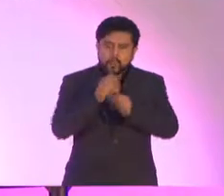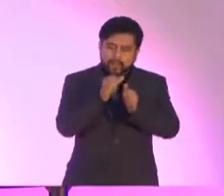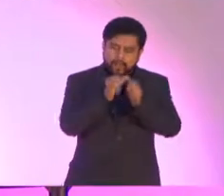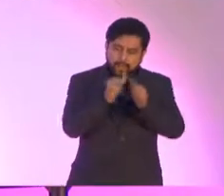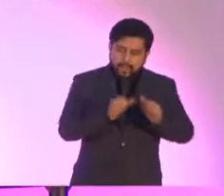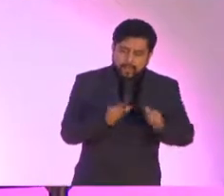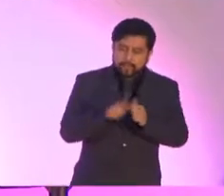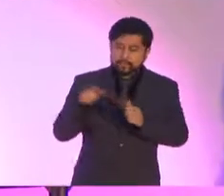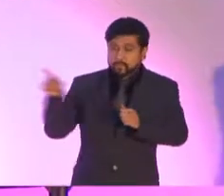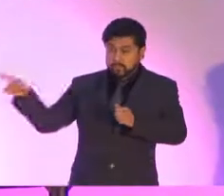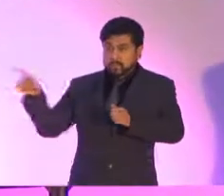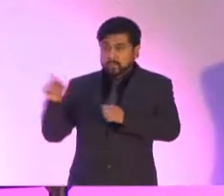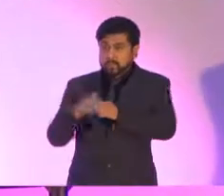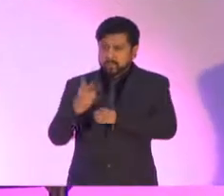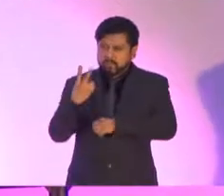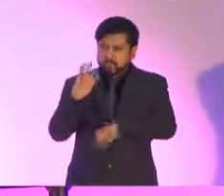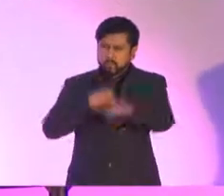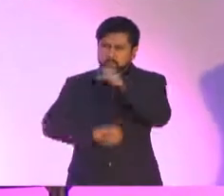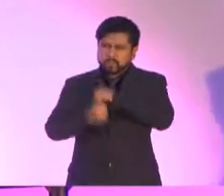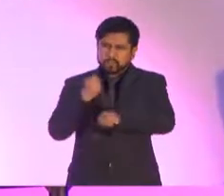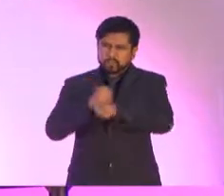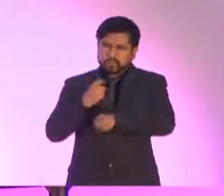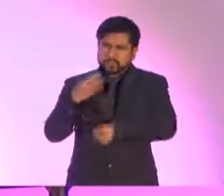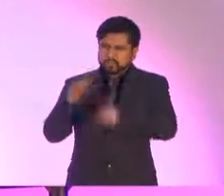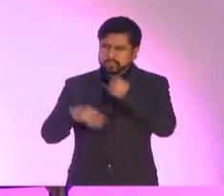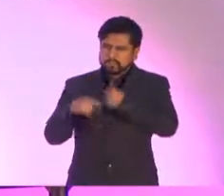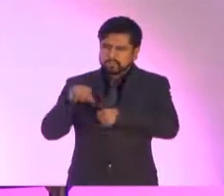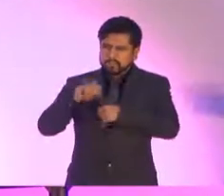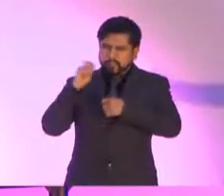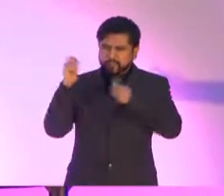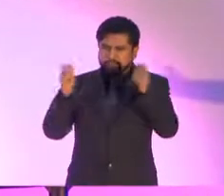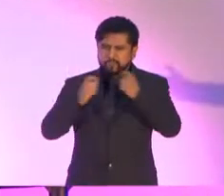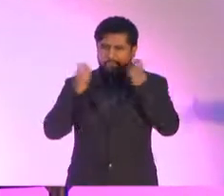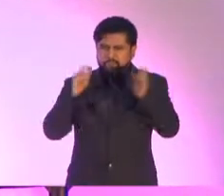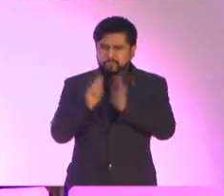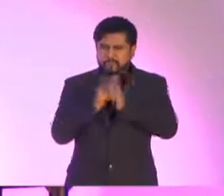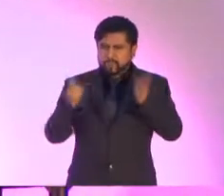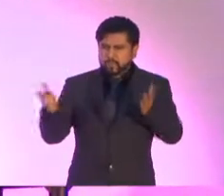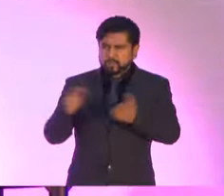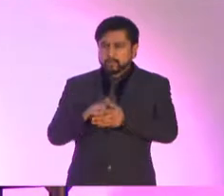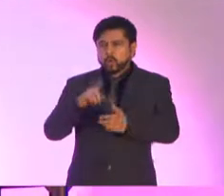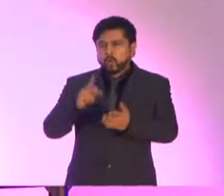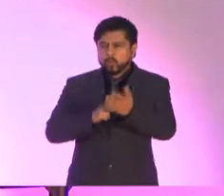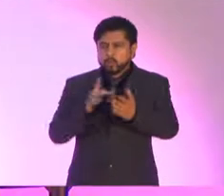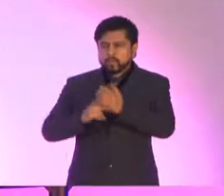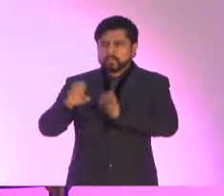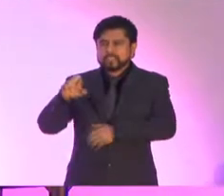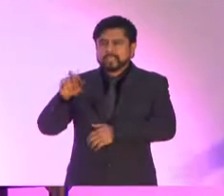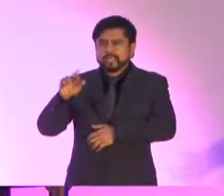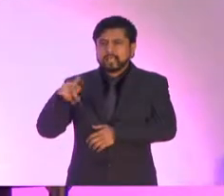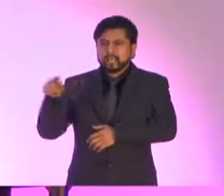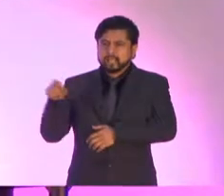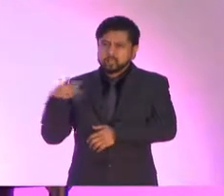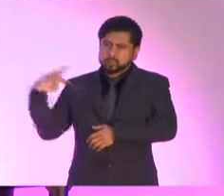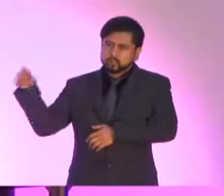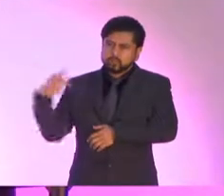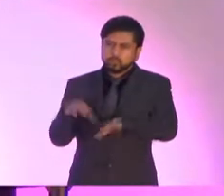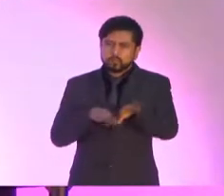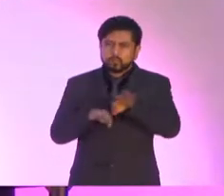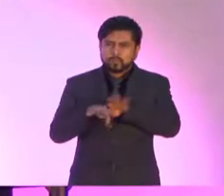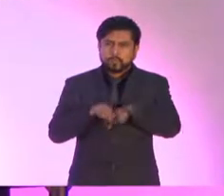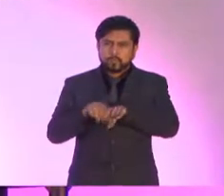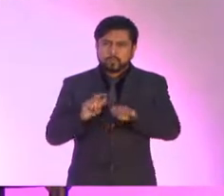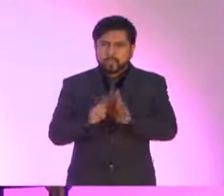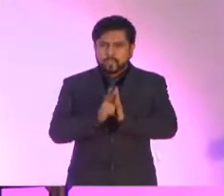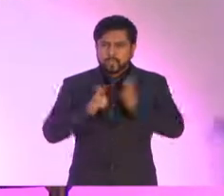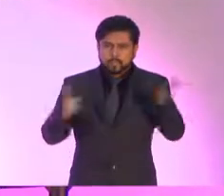él fue con quien me presenté hace 2 años la última vez. Y pues nuevamente a Eric Marvaz por este trabajo que hizo con el libro de